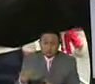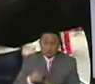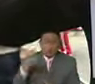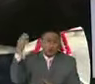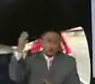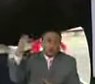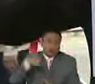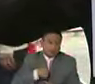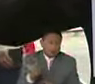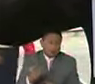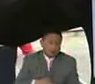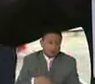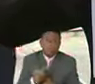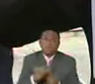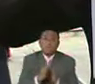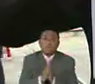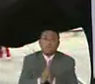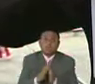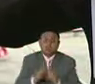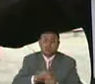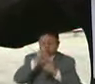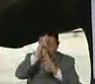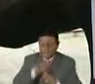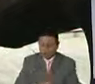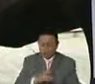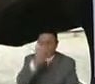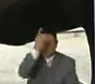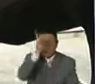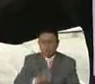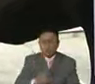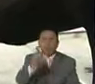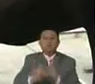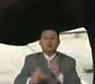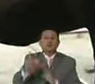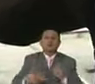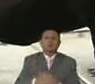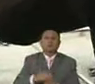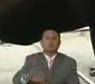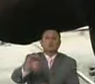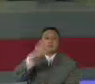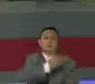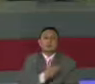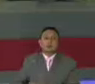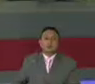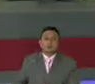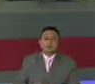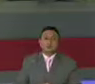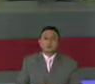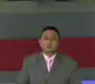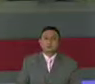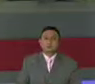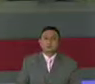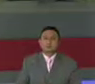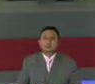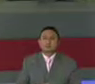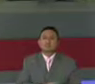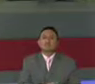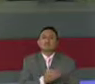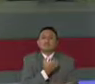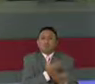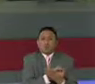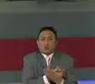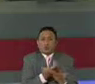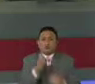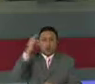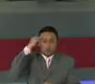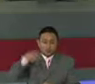que yo di exigiendo que se respete el derecho de los ecuatorianos a elegir presidente. En temas económicos, el gobierno